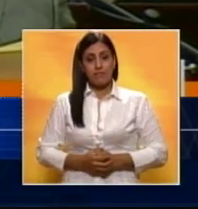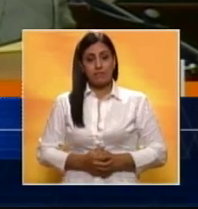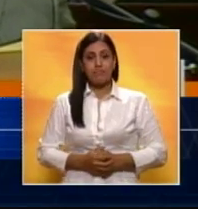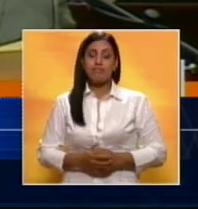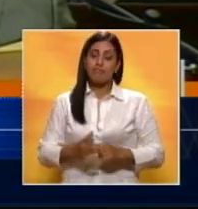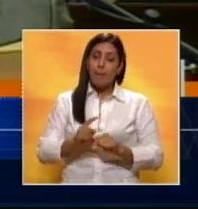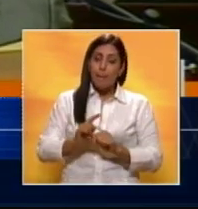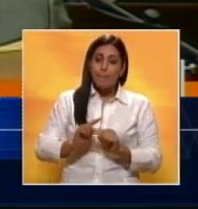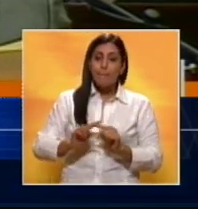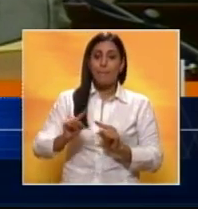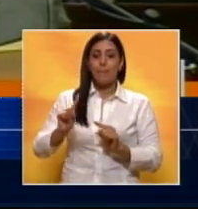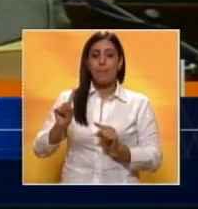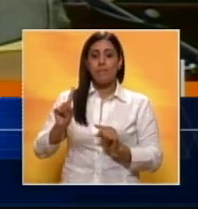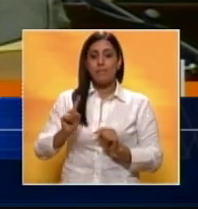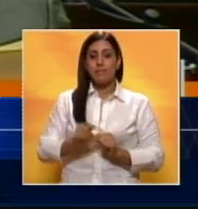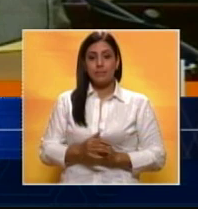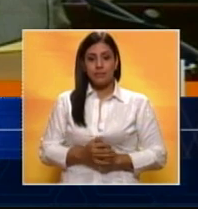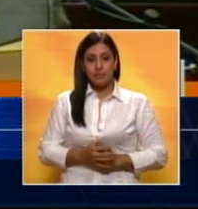Sin embargo,